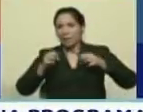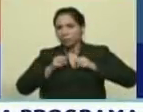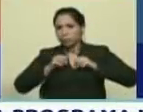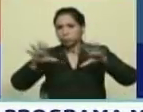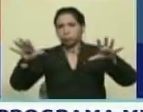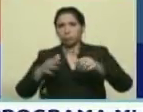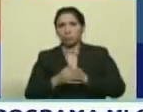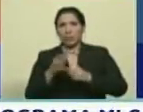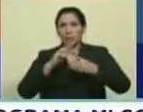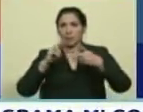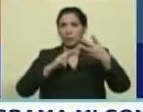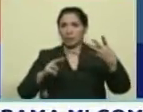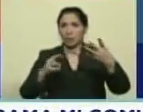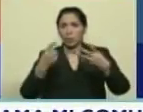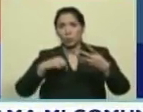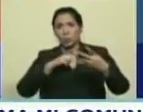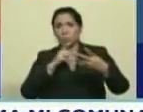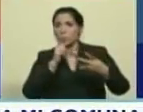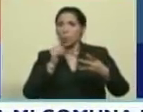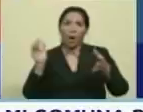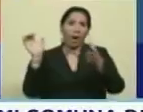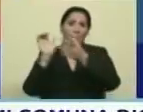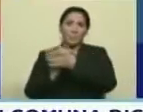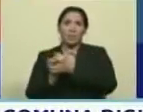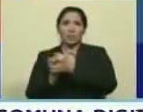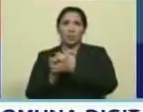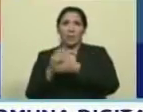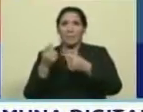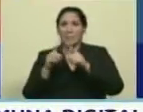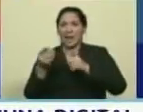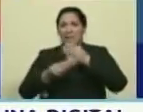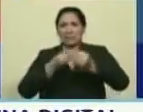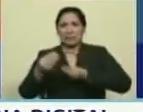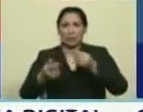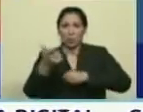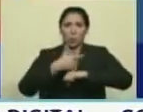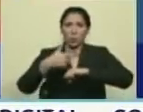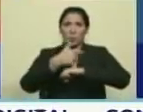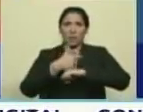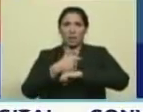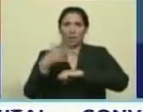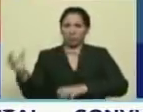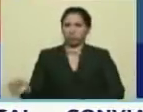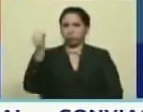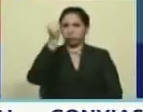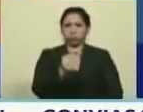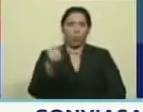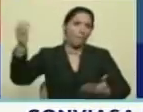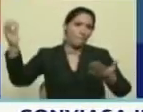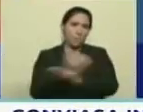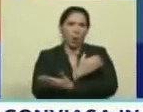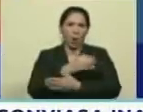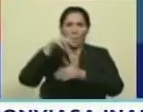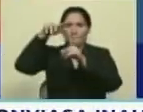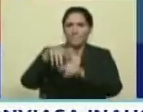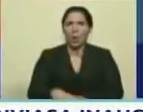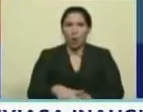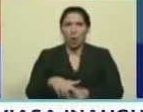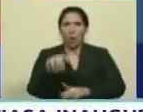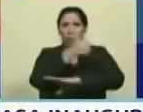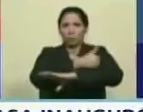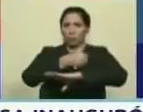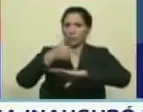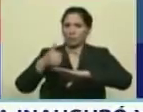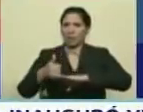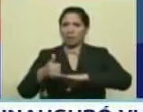recursos de nuestros adversarios históricos para descarrilar gobiernos, imponer caos y derrocar autoridades democráticamente